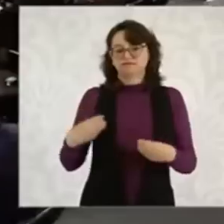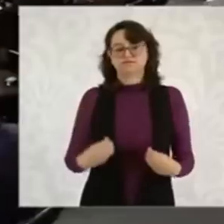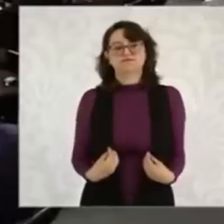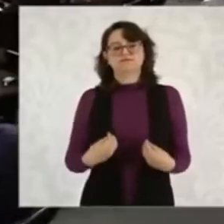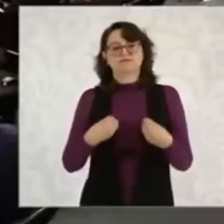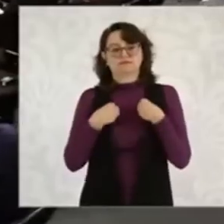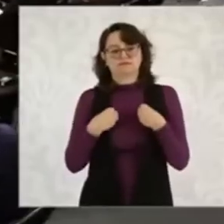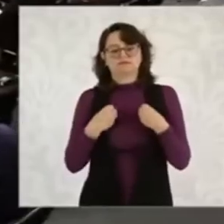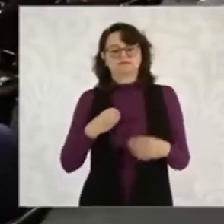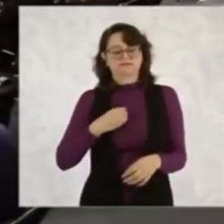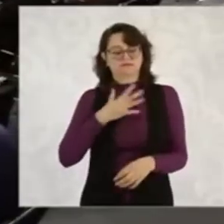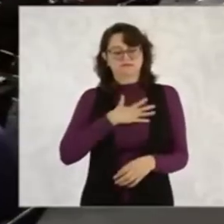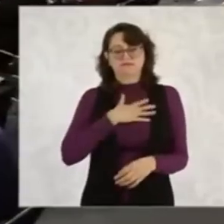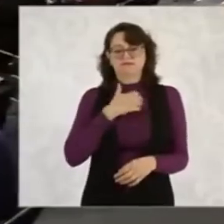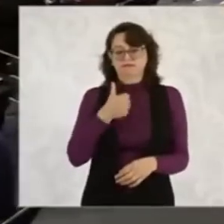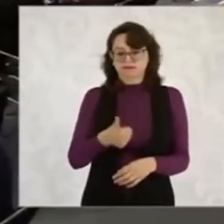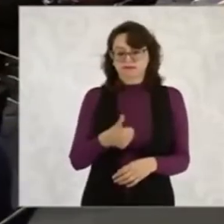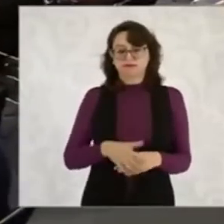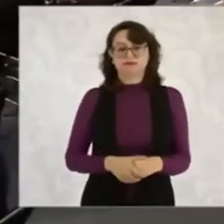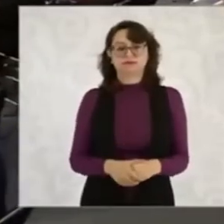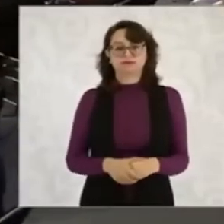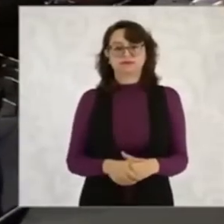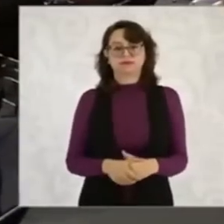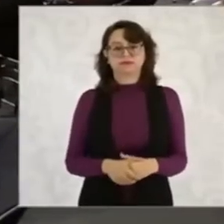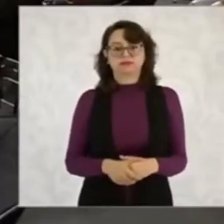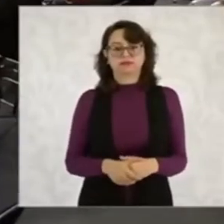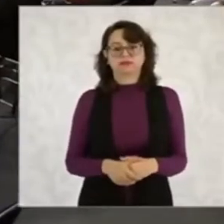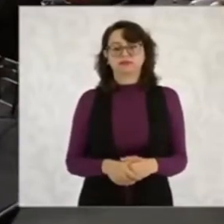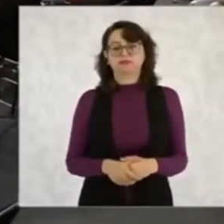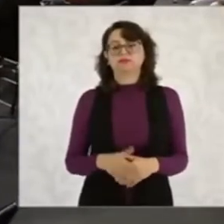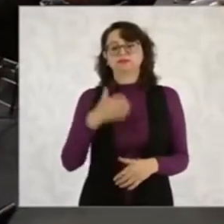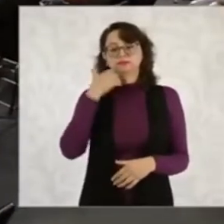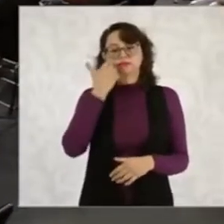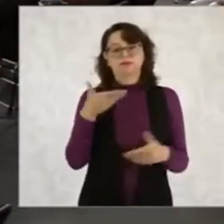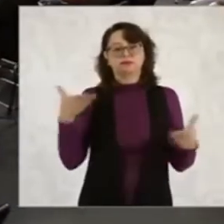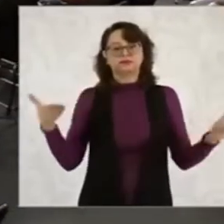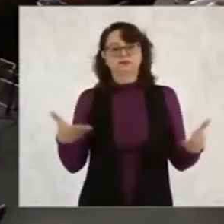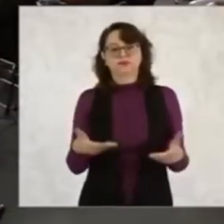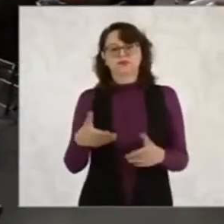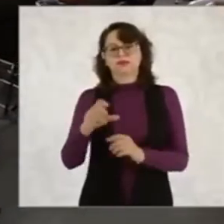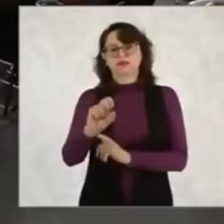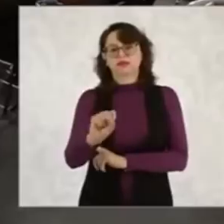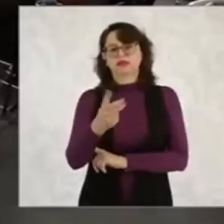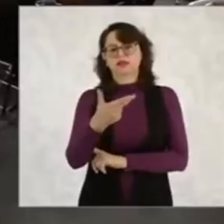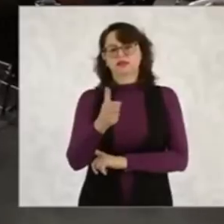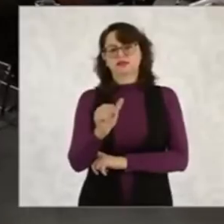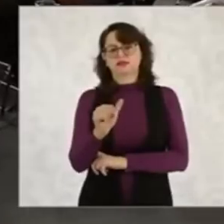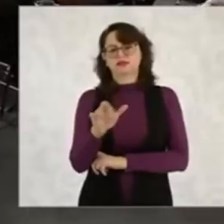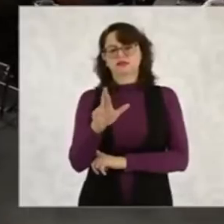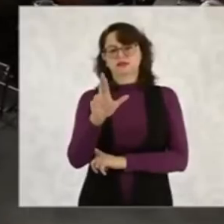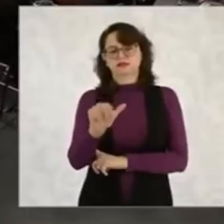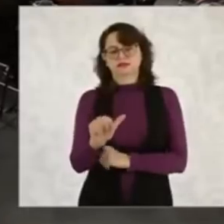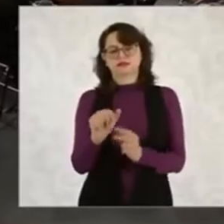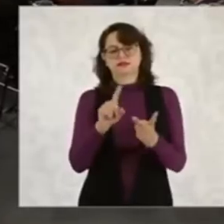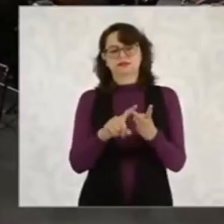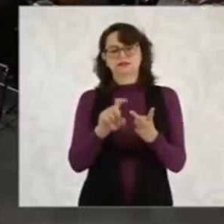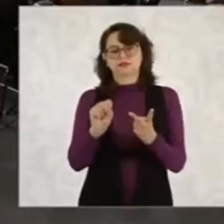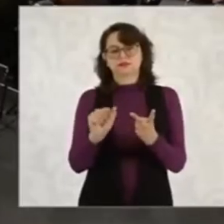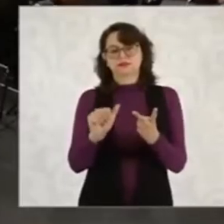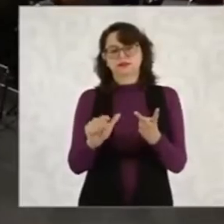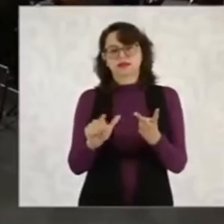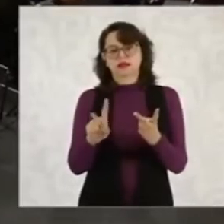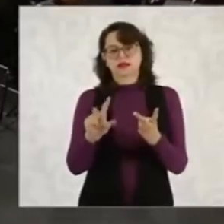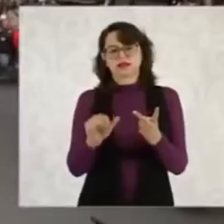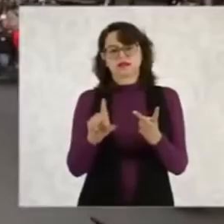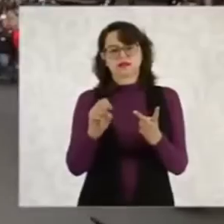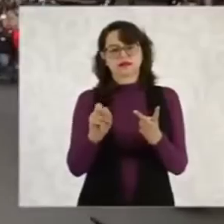vida con bienestar. Y bueno, pues les presento en ese sentido a Shaira Garduño Tobar y a Salvador Godínez González,